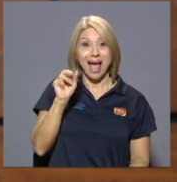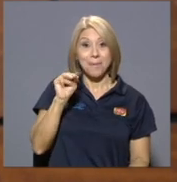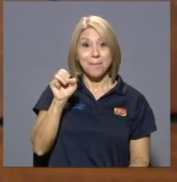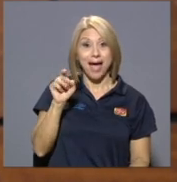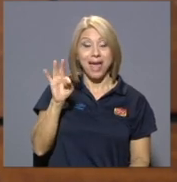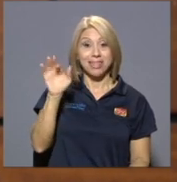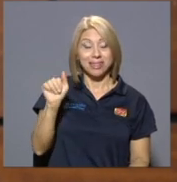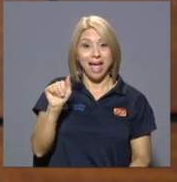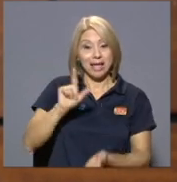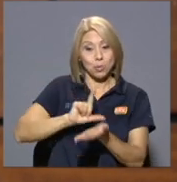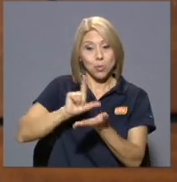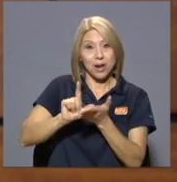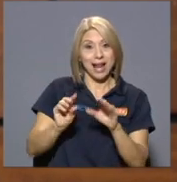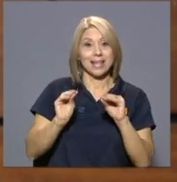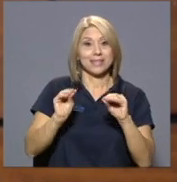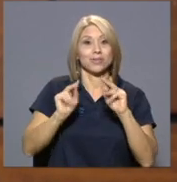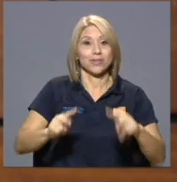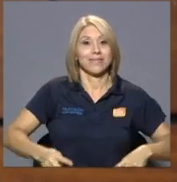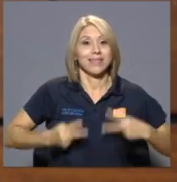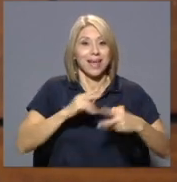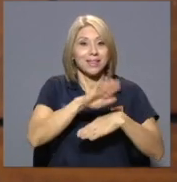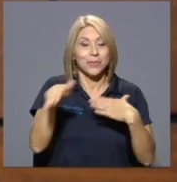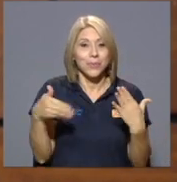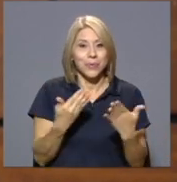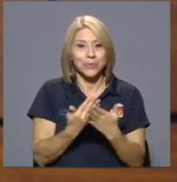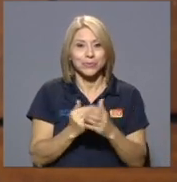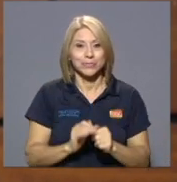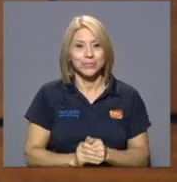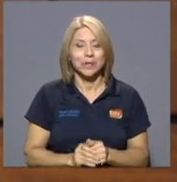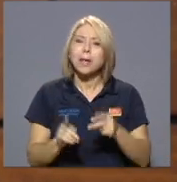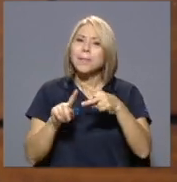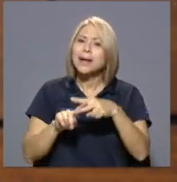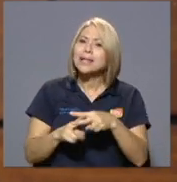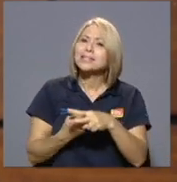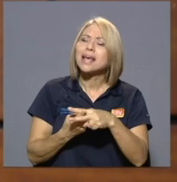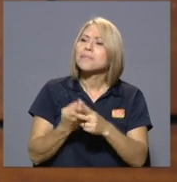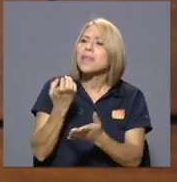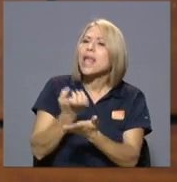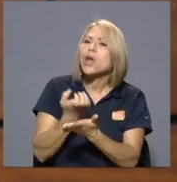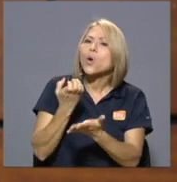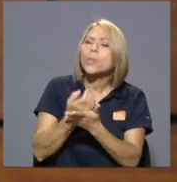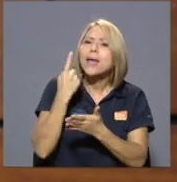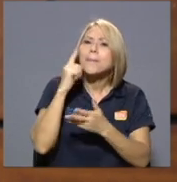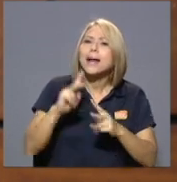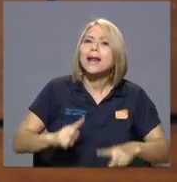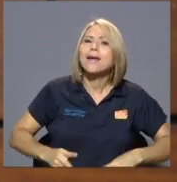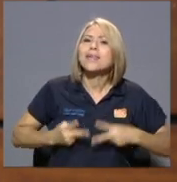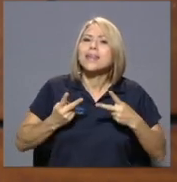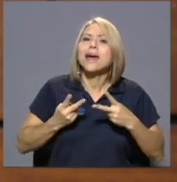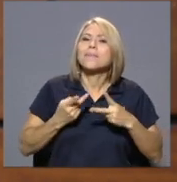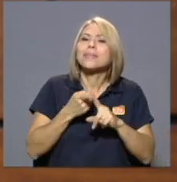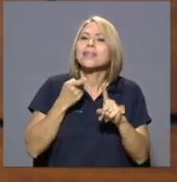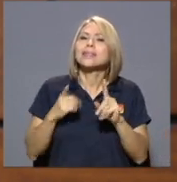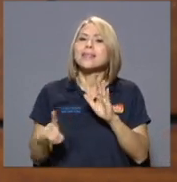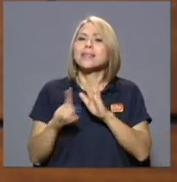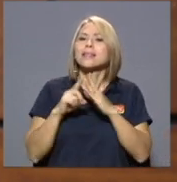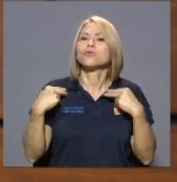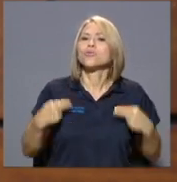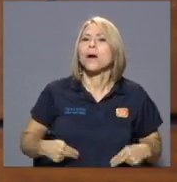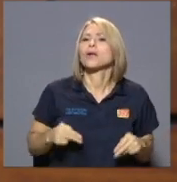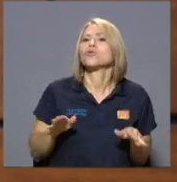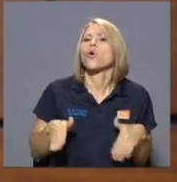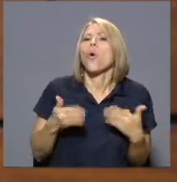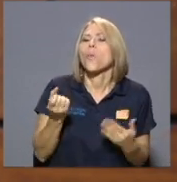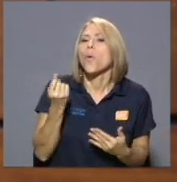y a todas. Para iniciar quisiera sobre todo cómo entender esa economía para la vida de los derechos humanos, pero ahora